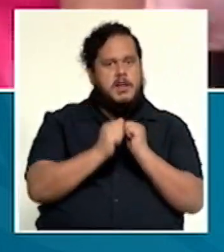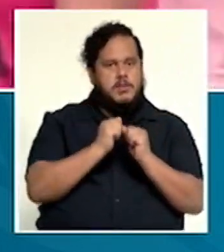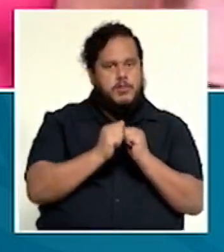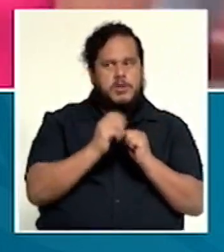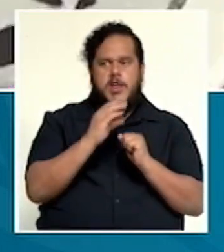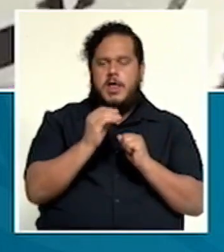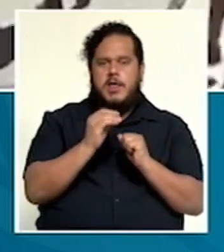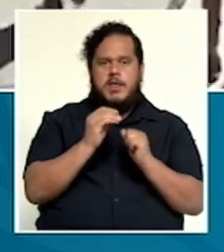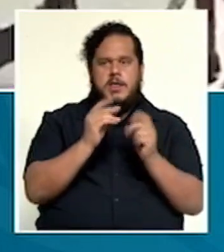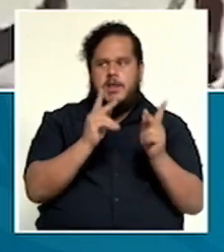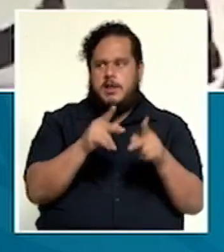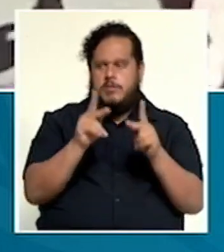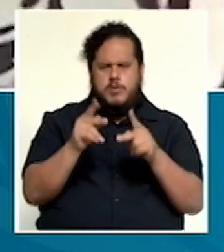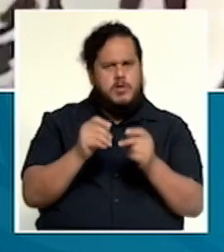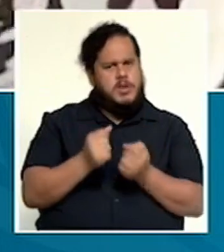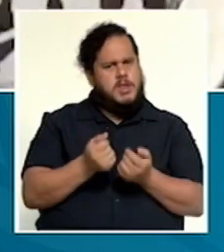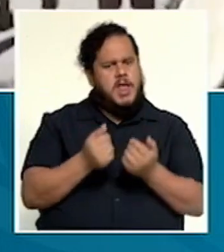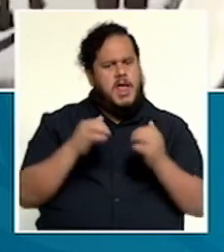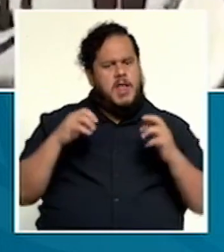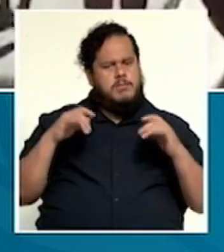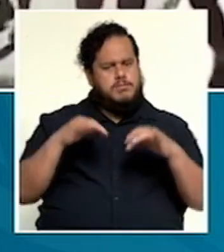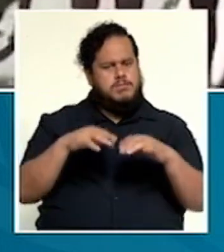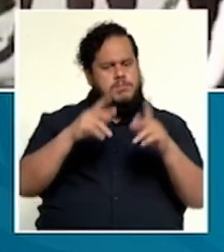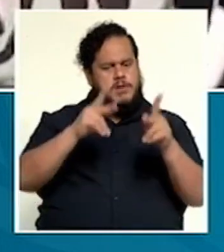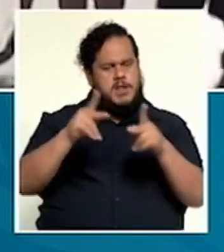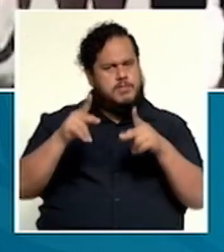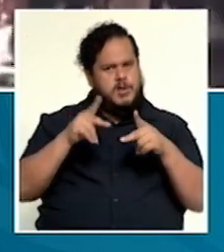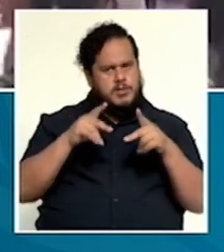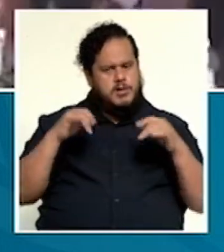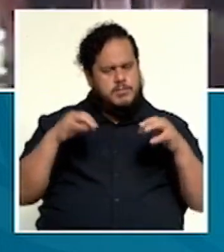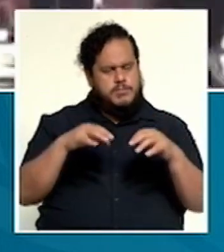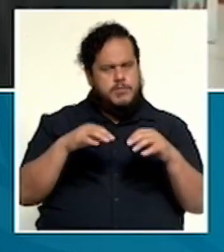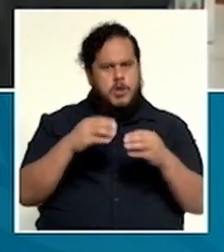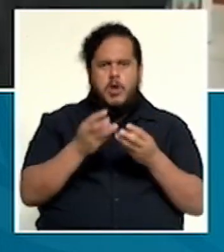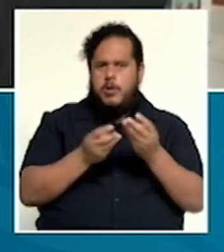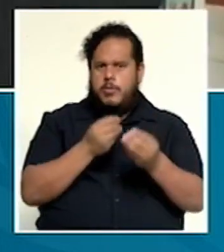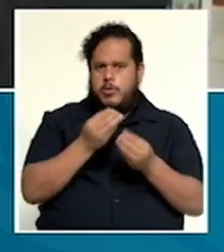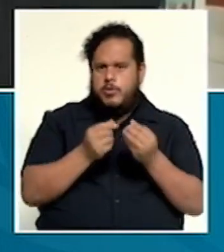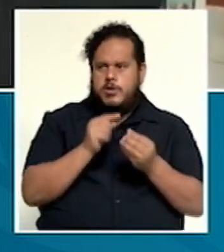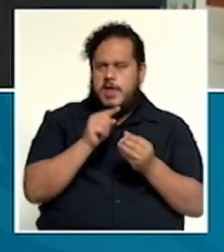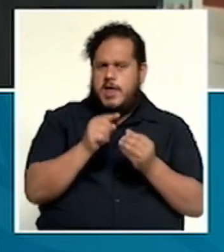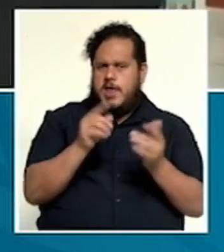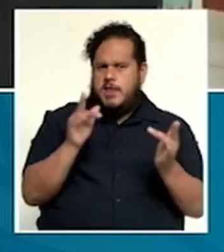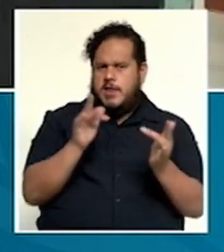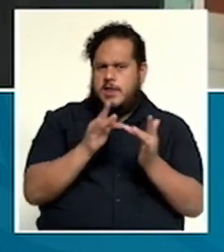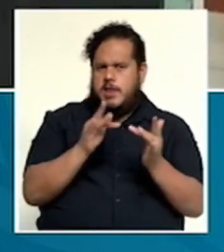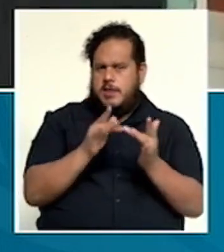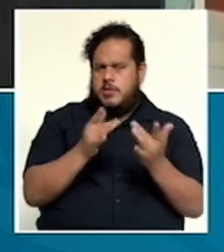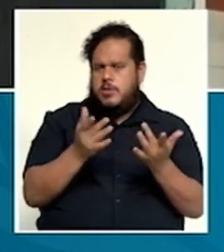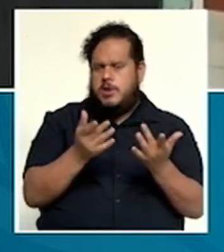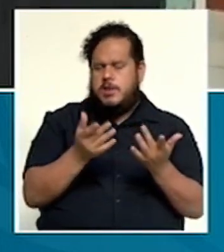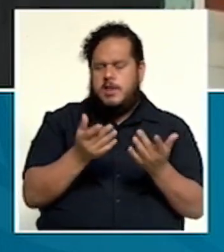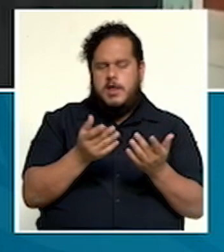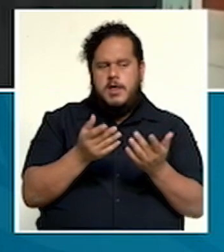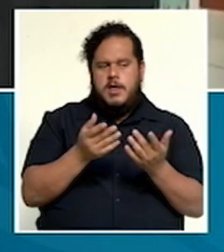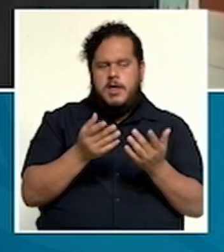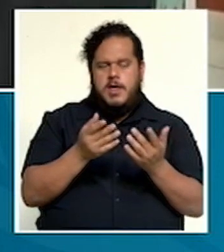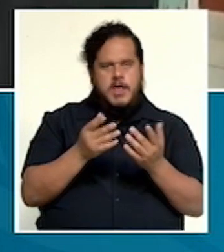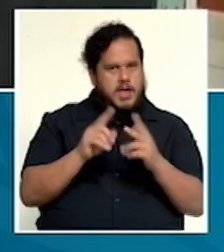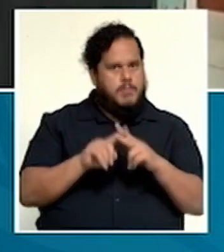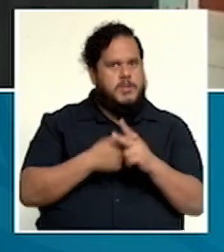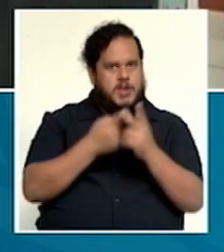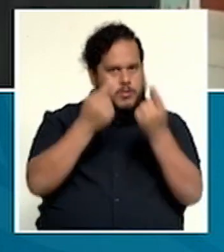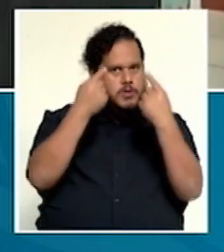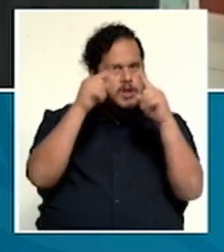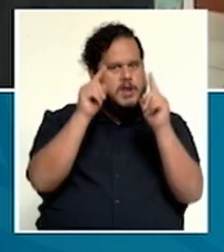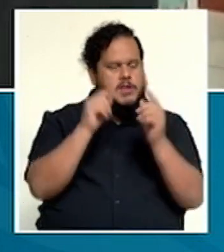la afición. La afición también genera esas adhesiones a partir del